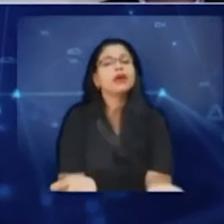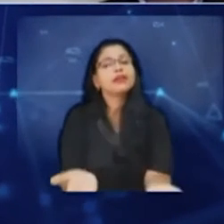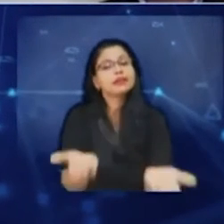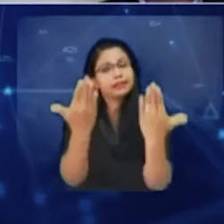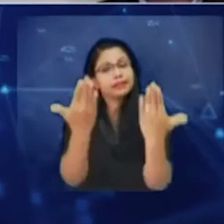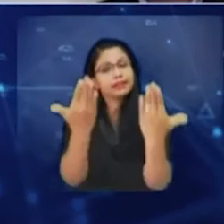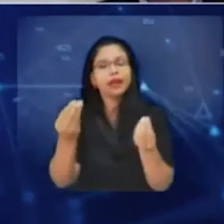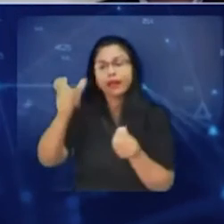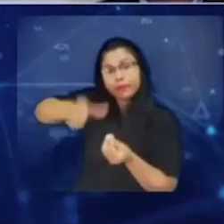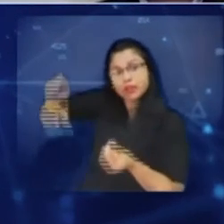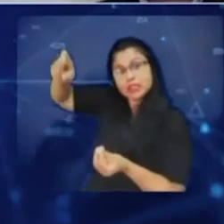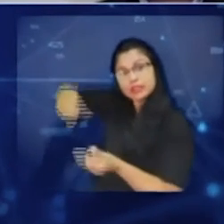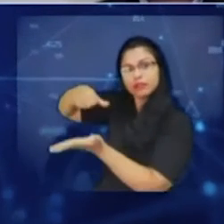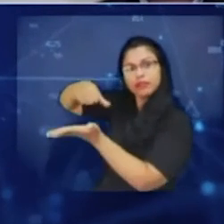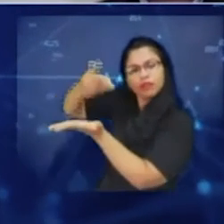el consumidor.